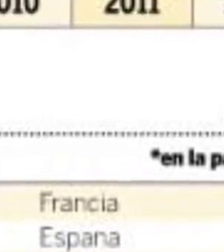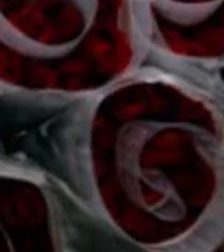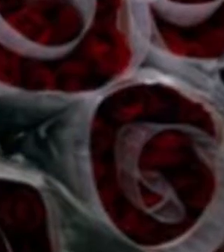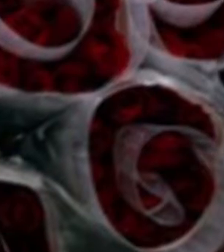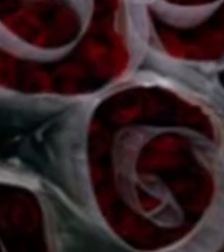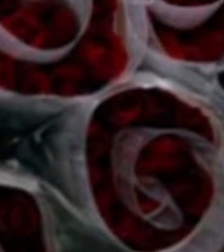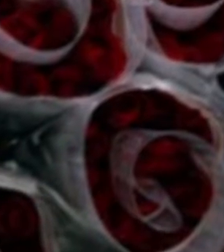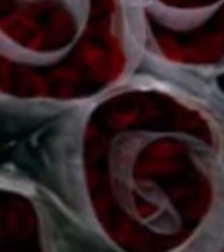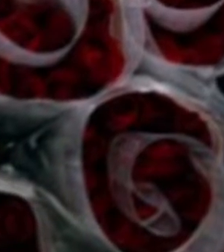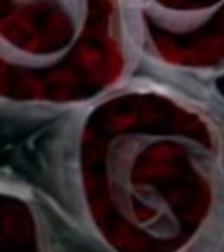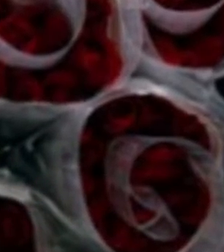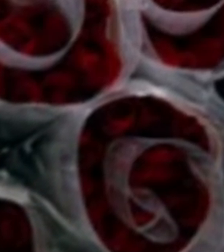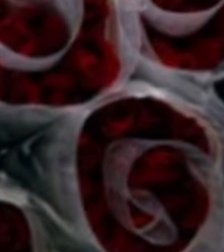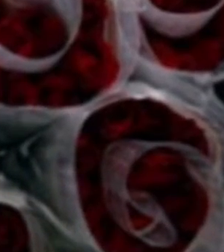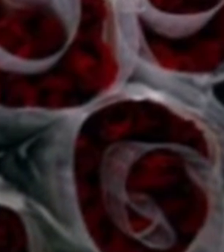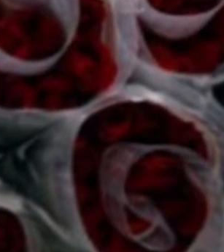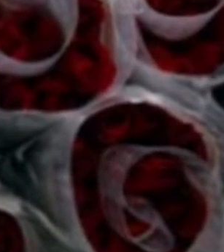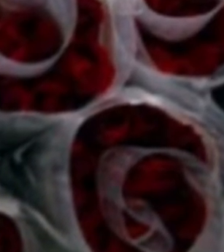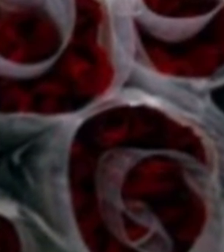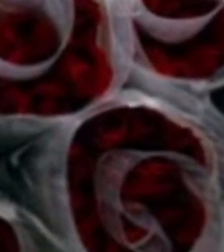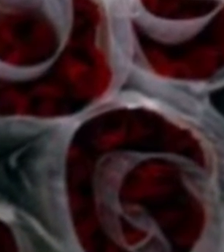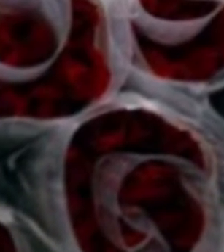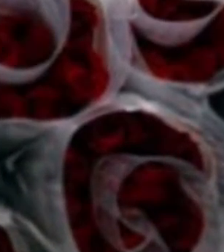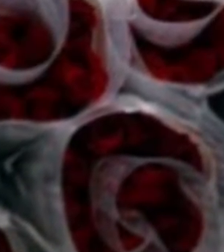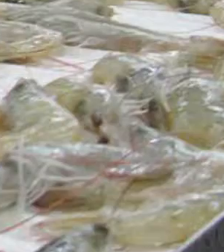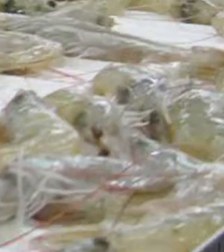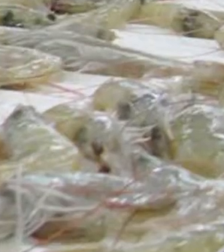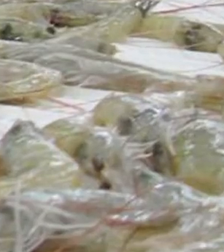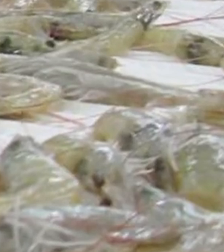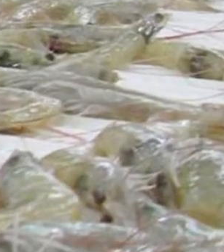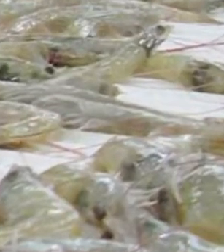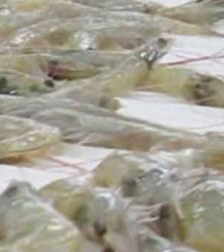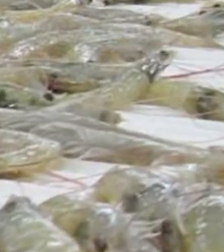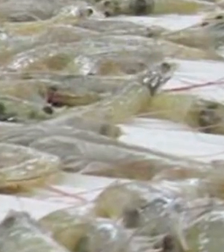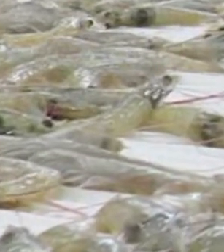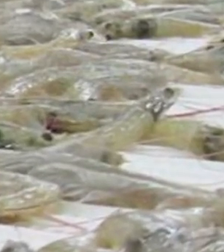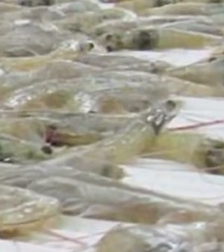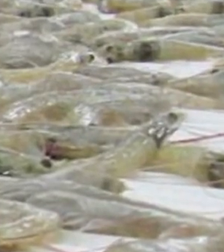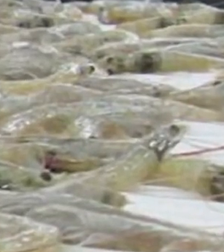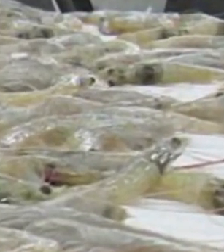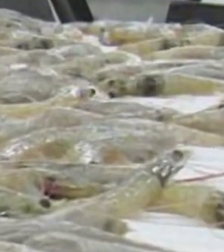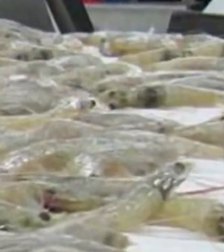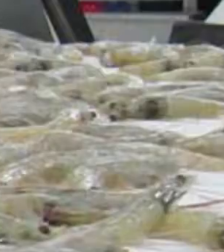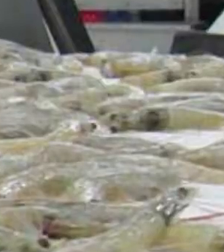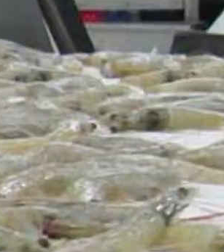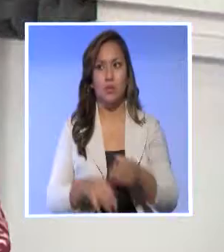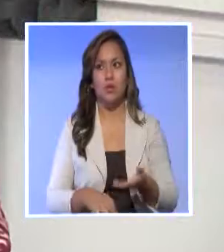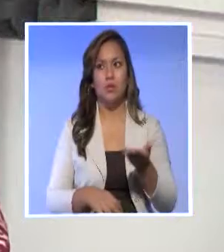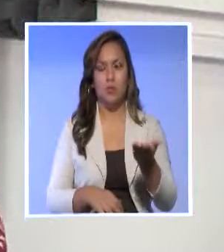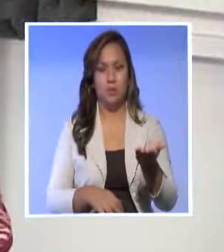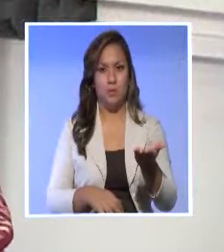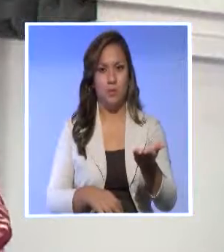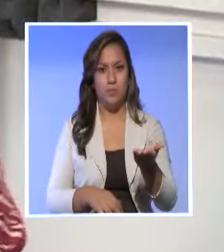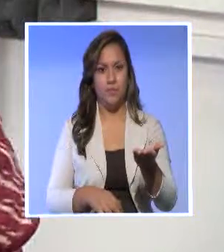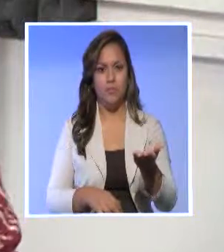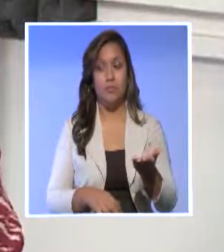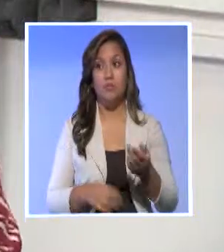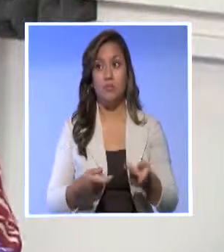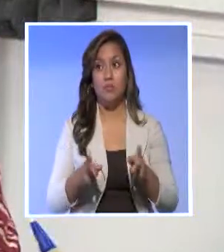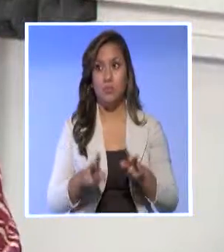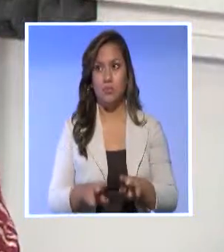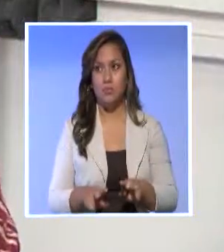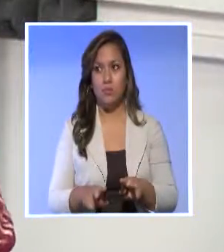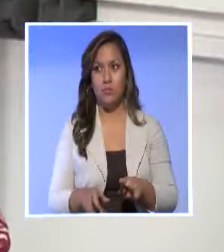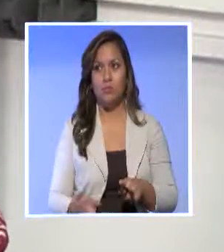flores especialmente es uno de los mercados más importantes para la exportación de estos productos pero qué